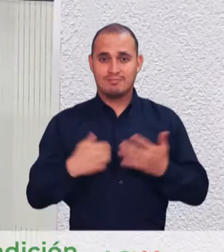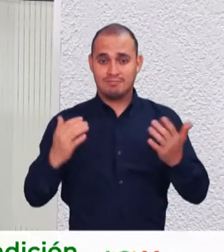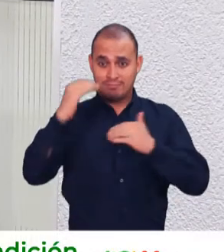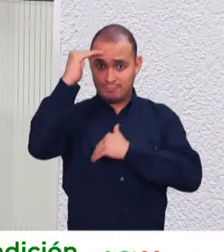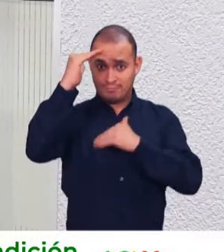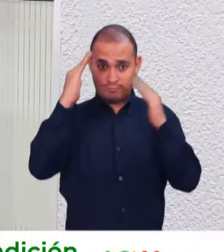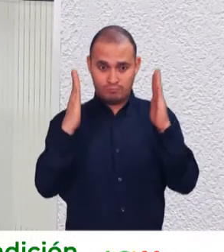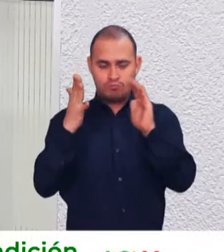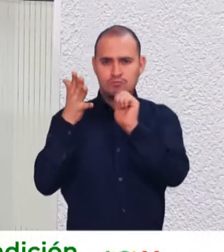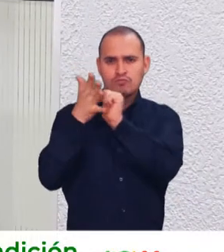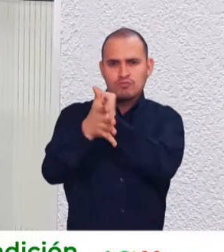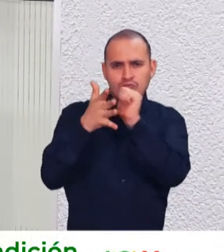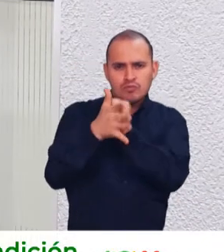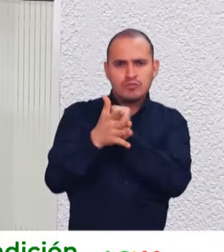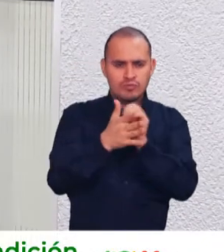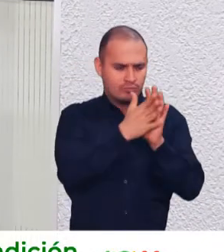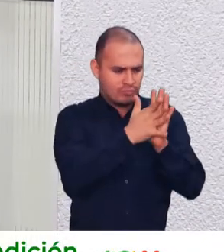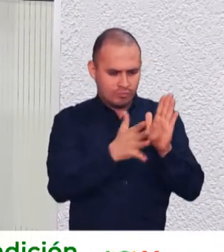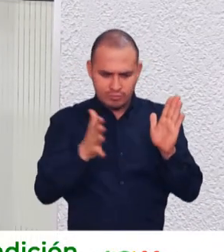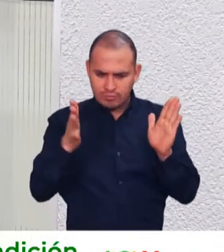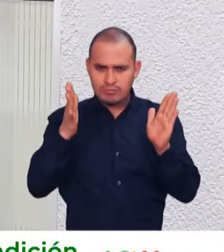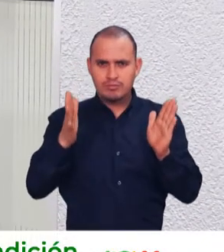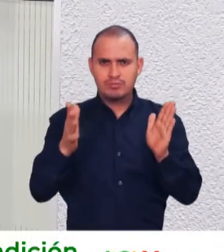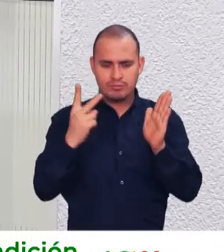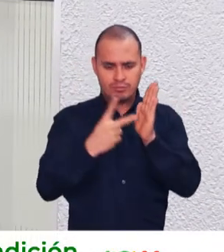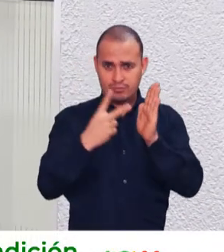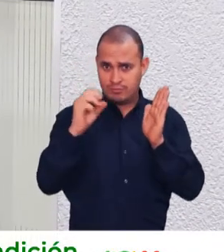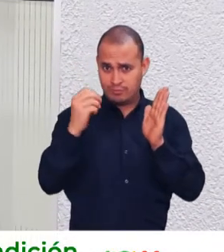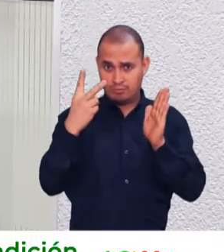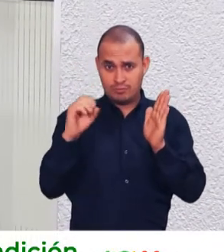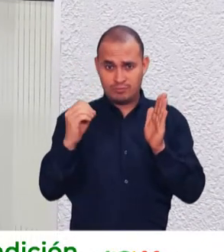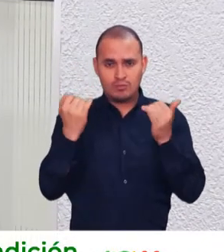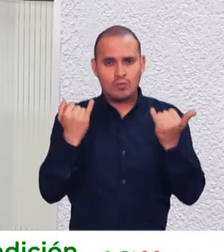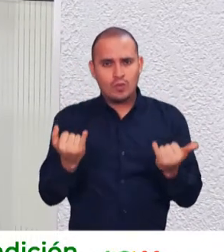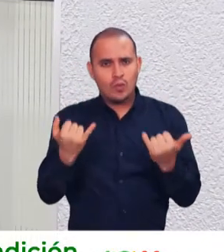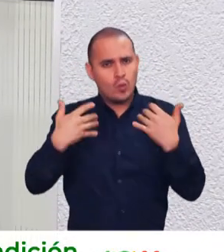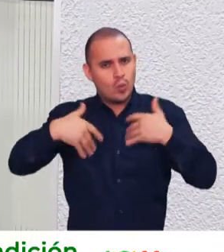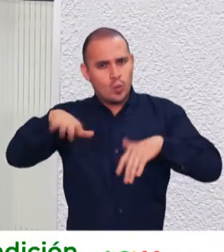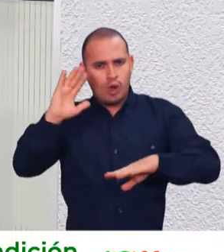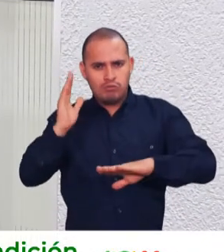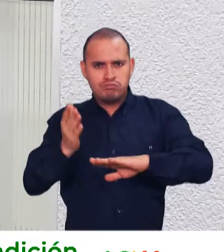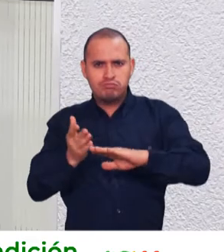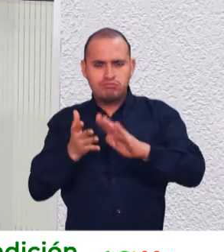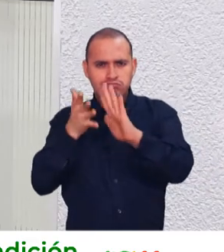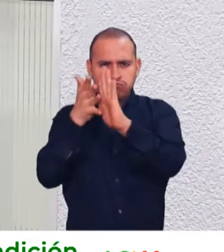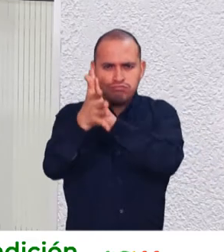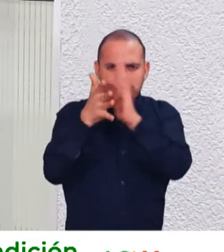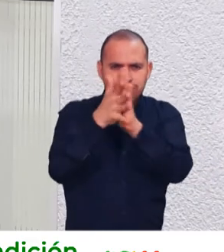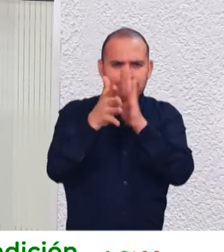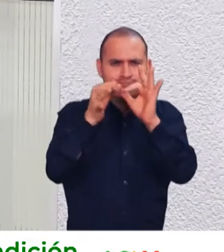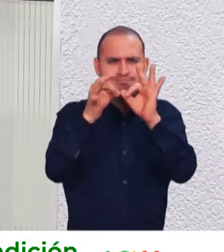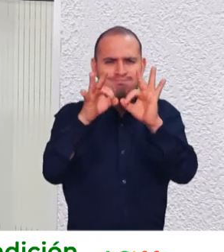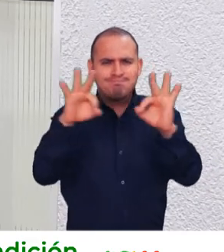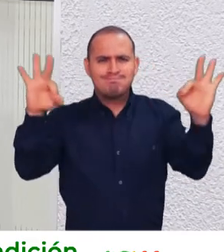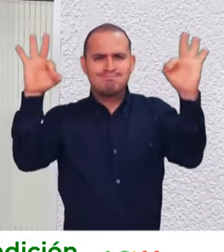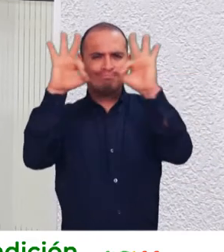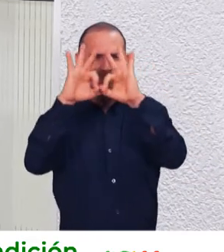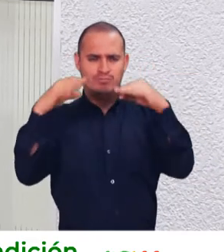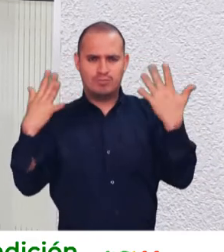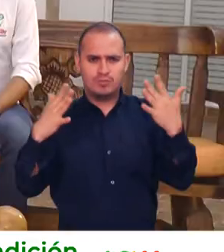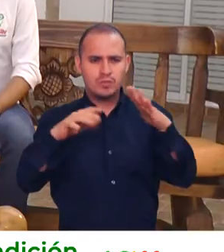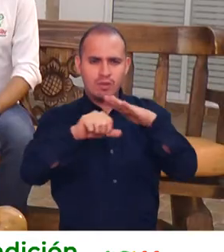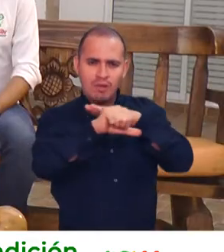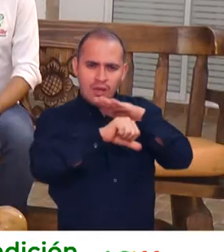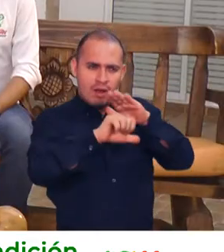En el marco de la rendición de cuentas 2020, vamos hoy con un componente muy importante,